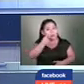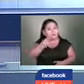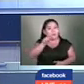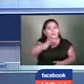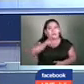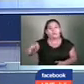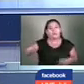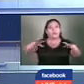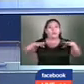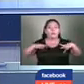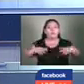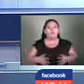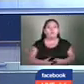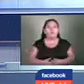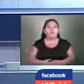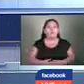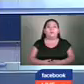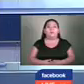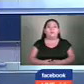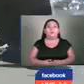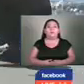las vacaciones.